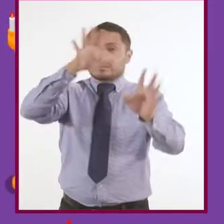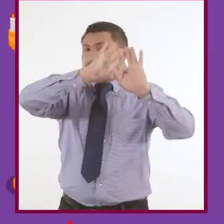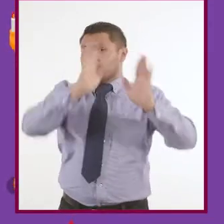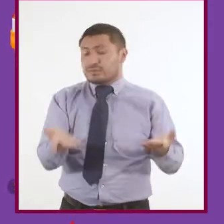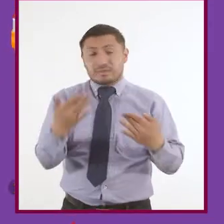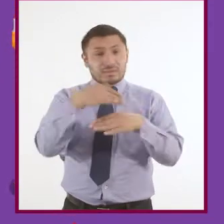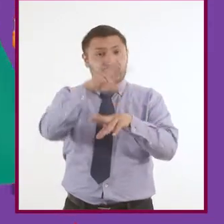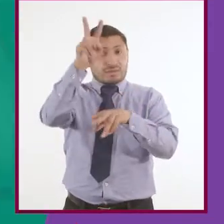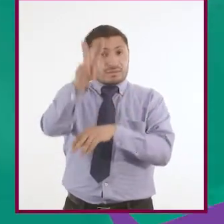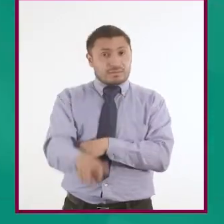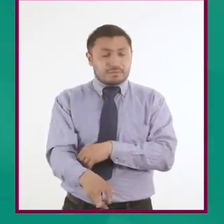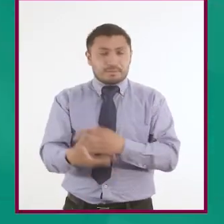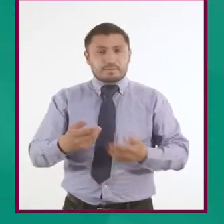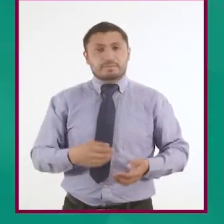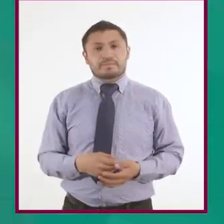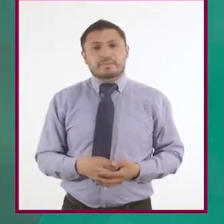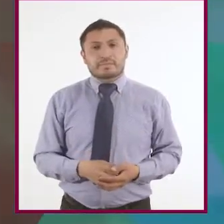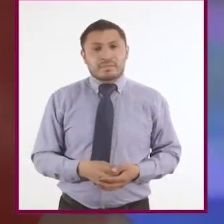la realidad.